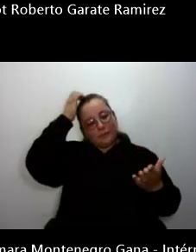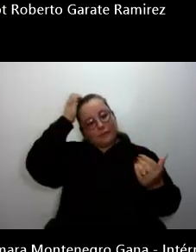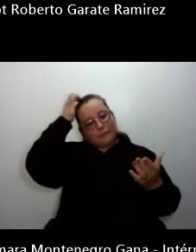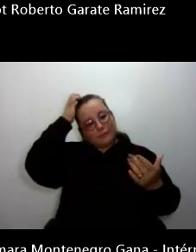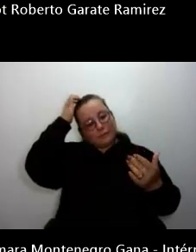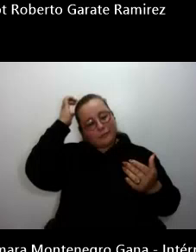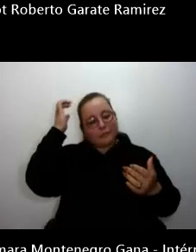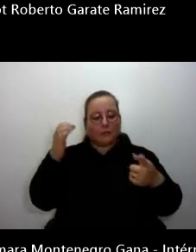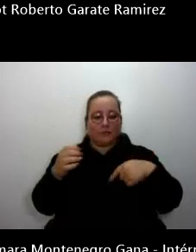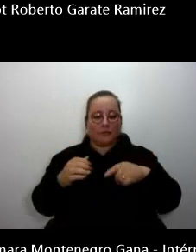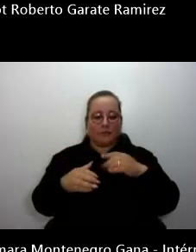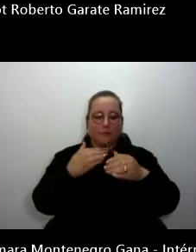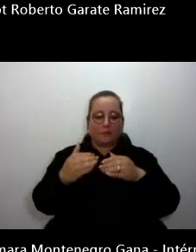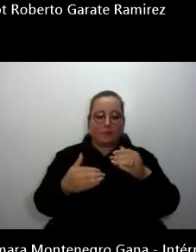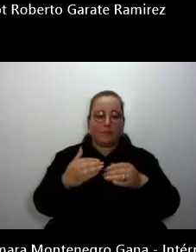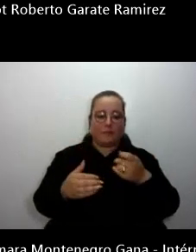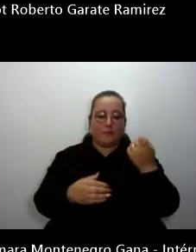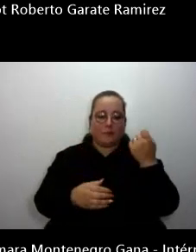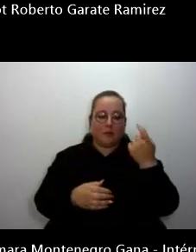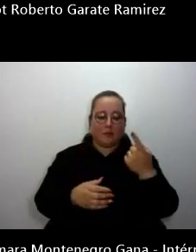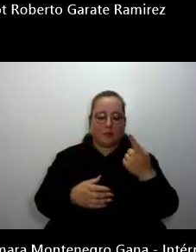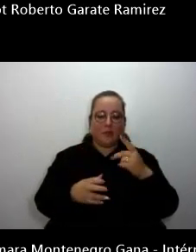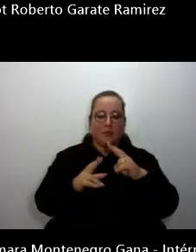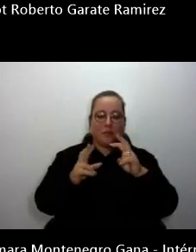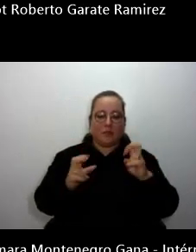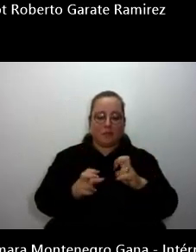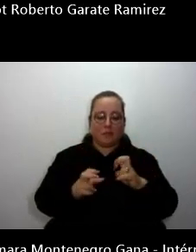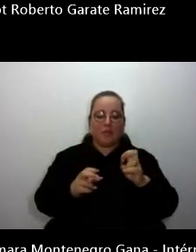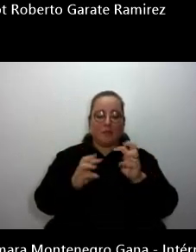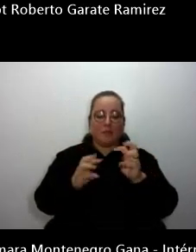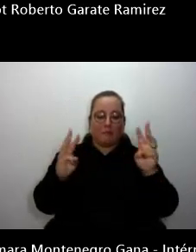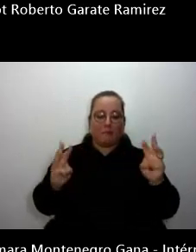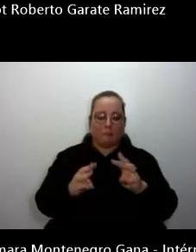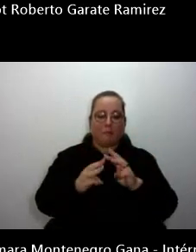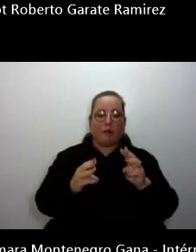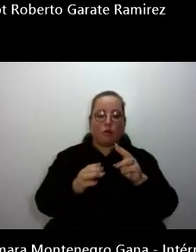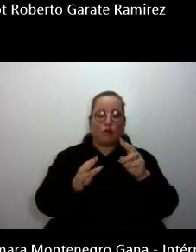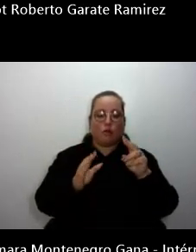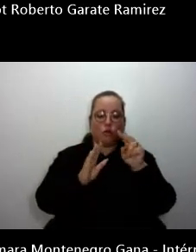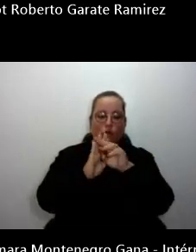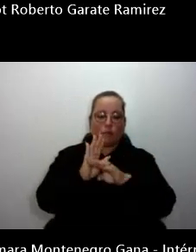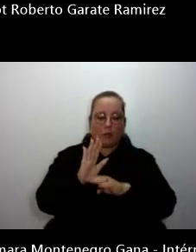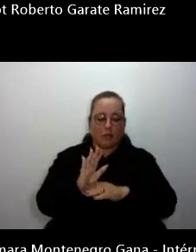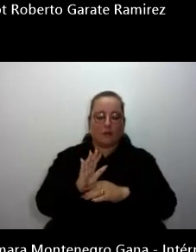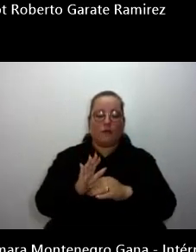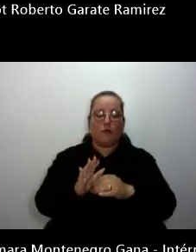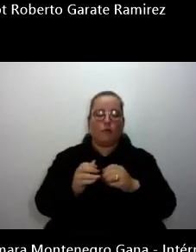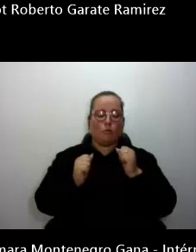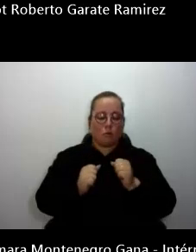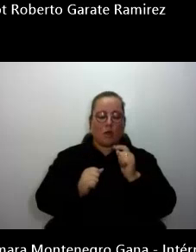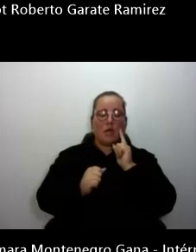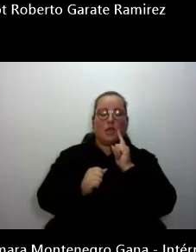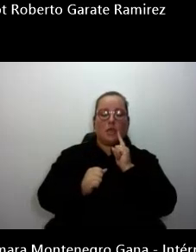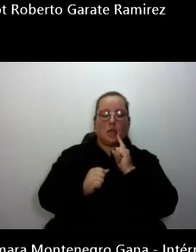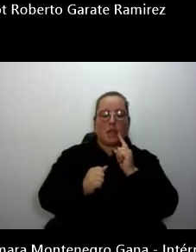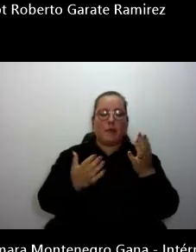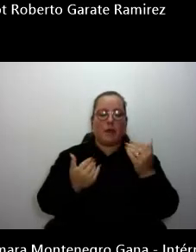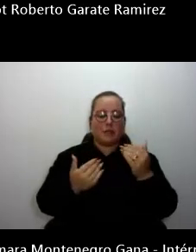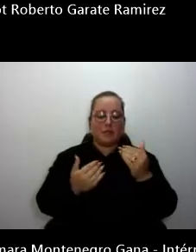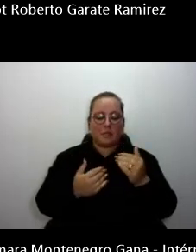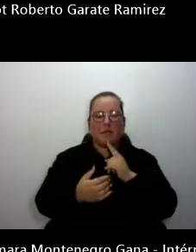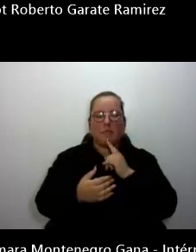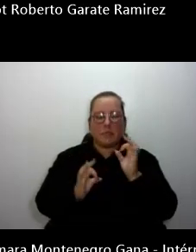podamos avanzar en entender que si bien el marco normativo puede darse para una necesidad educativa en específico, también